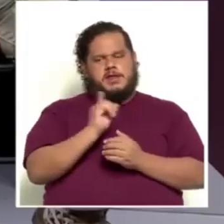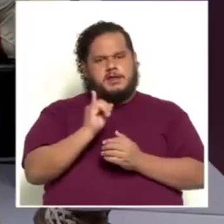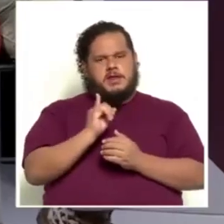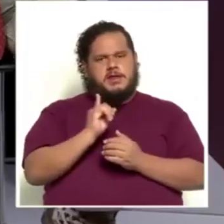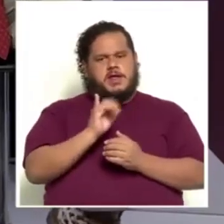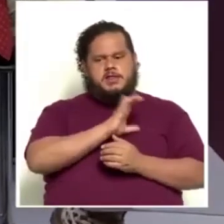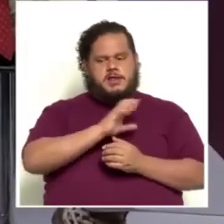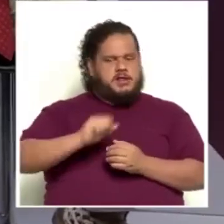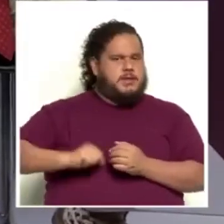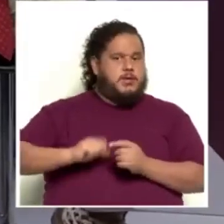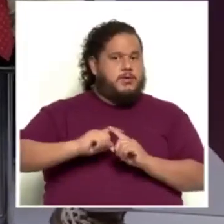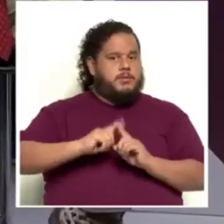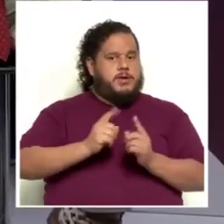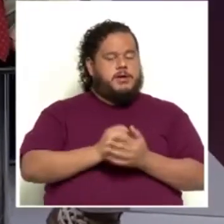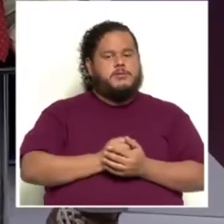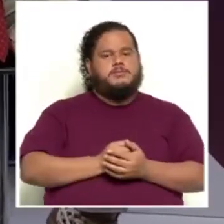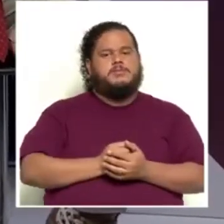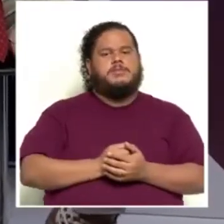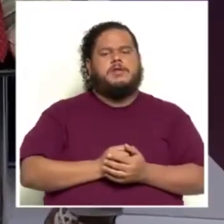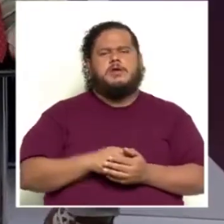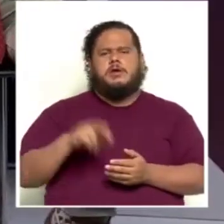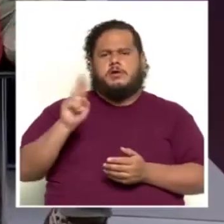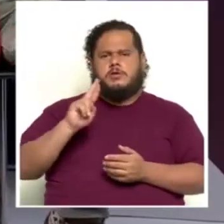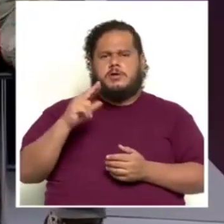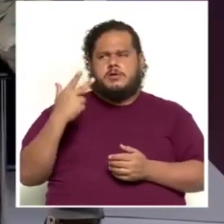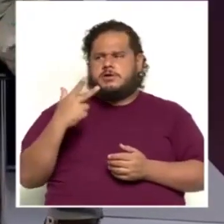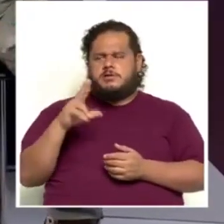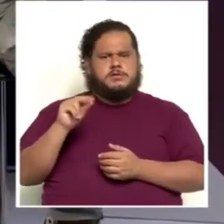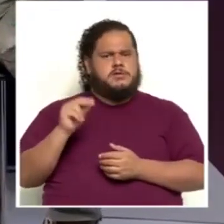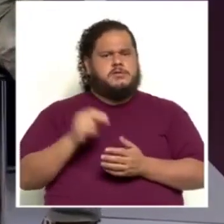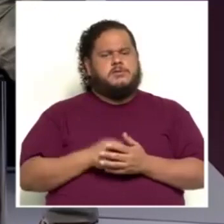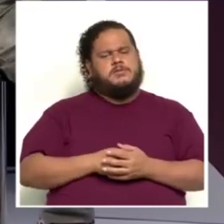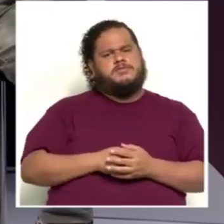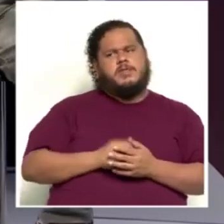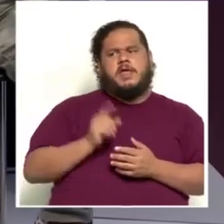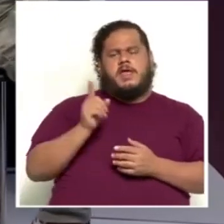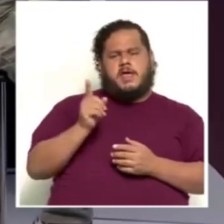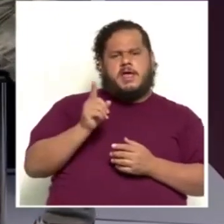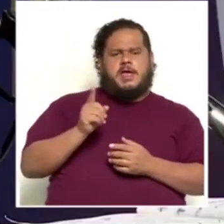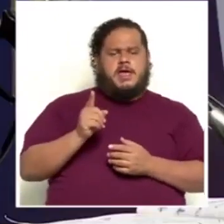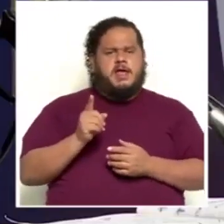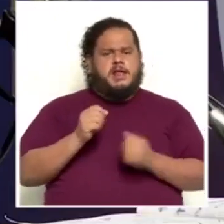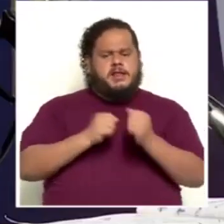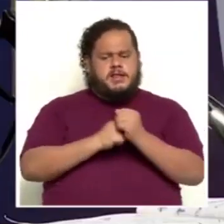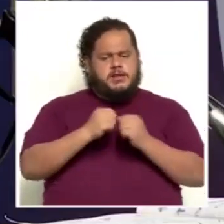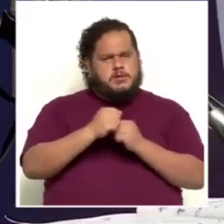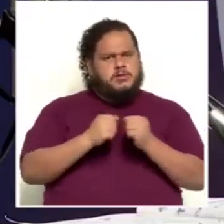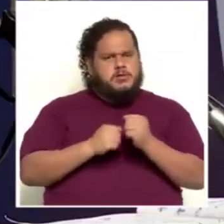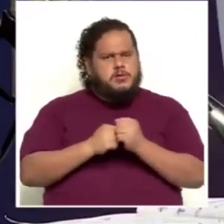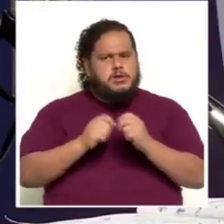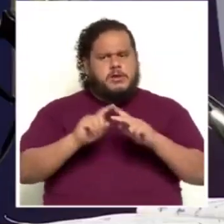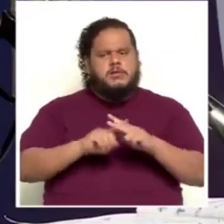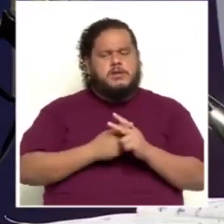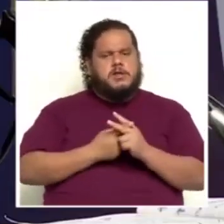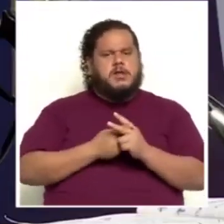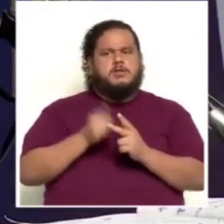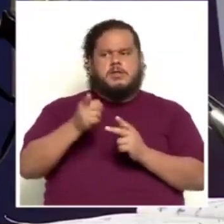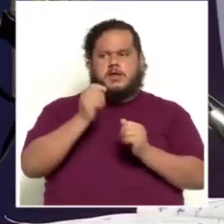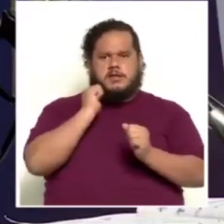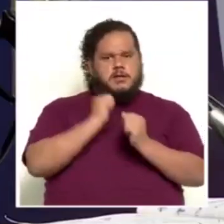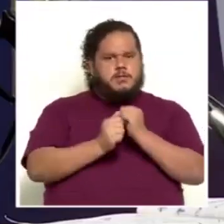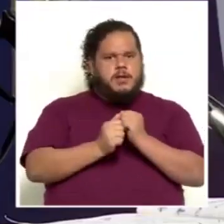El Salvador, pero Rodrigo Chávez no, ¿verdad? Rodrigo Chávez prácticamente se construye a partir de ese